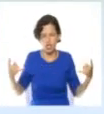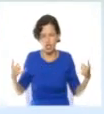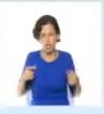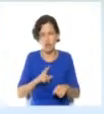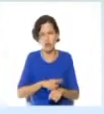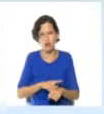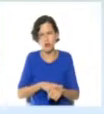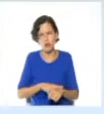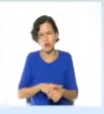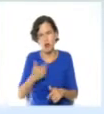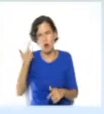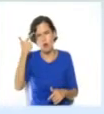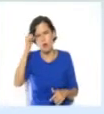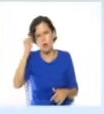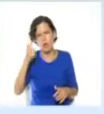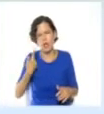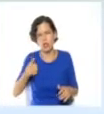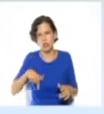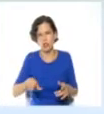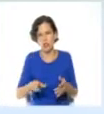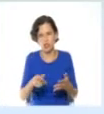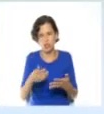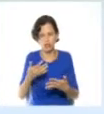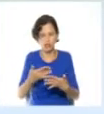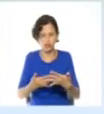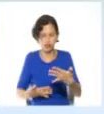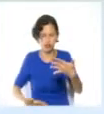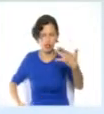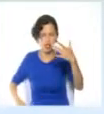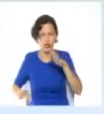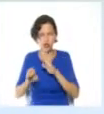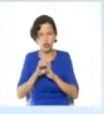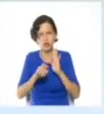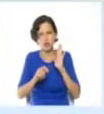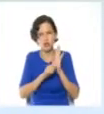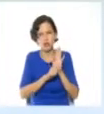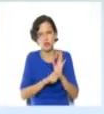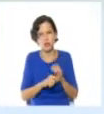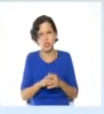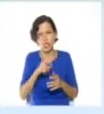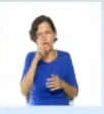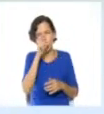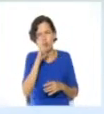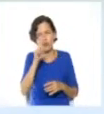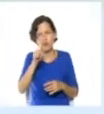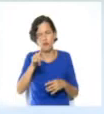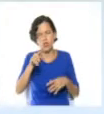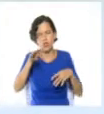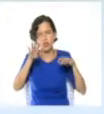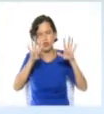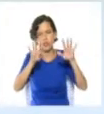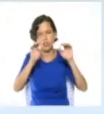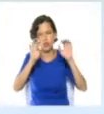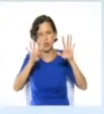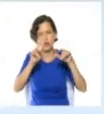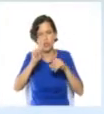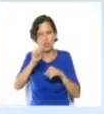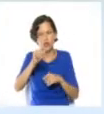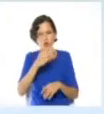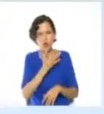tiempo para colocar esta cantidad de constituciones. En el año de 1991,